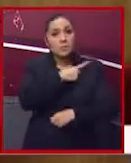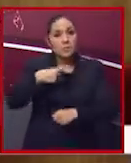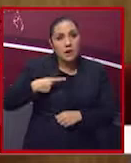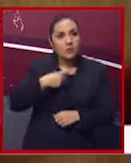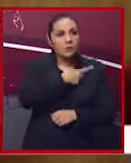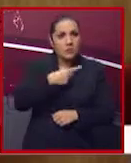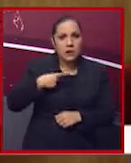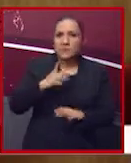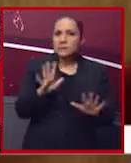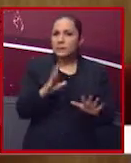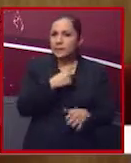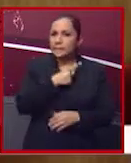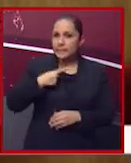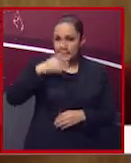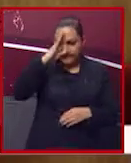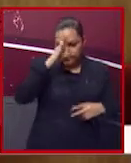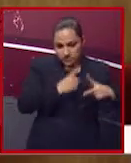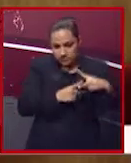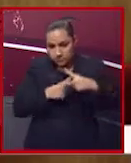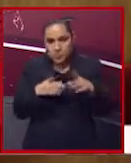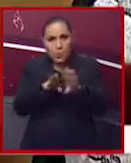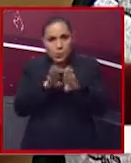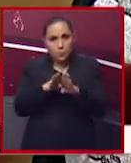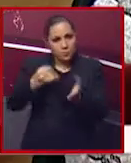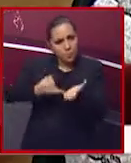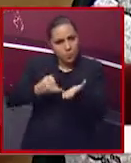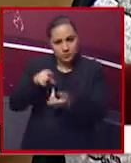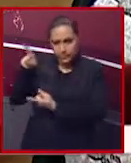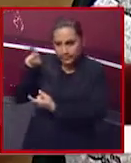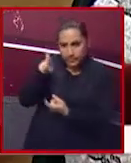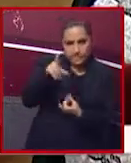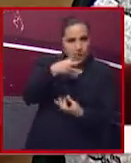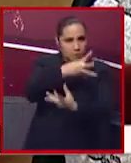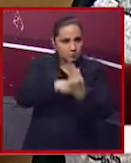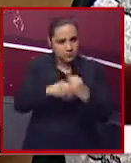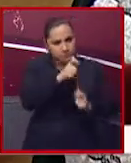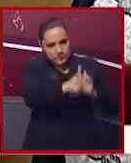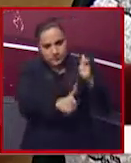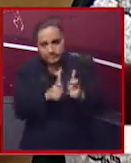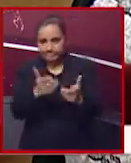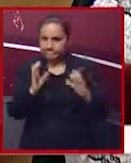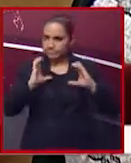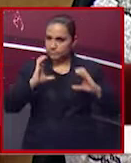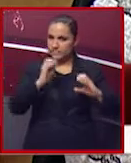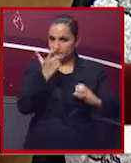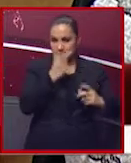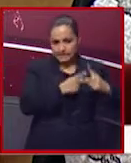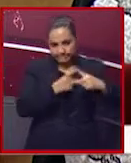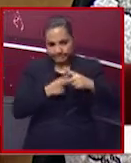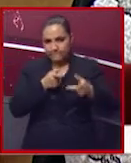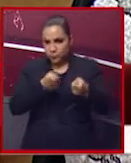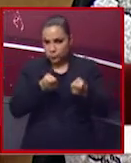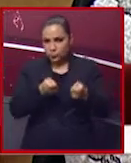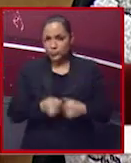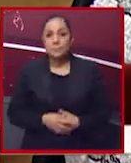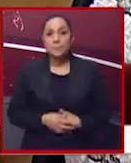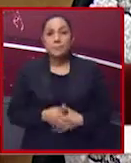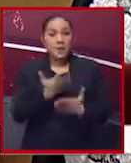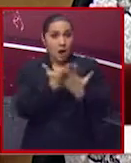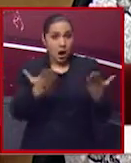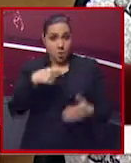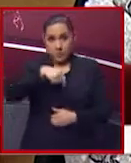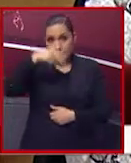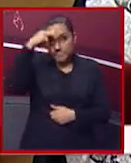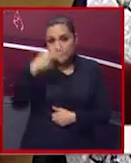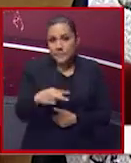como herramienta financiera y de recaudación fácil. Coincidimos, el desempeño económico del país ha sido